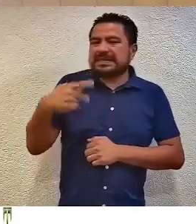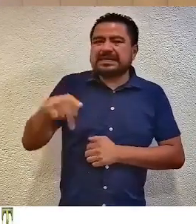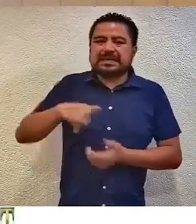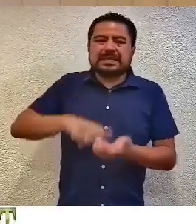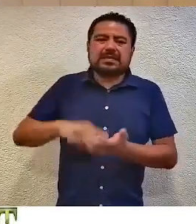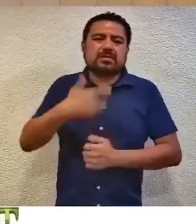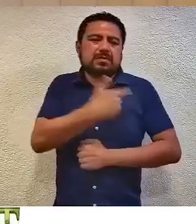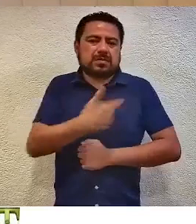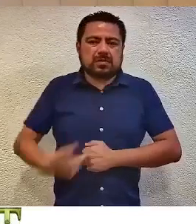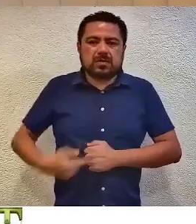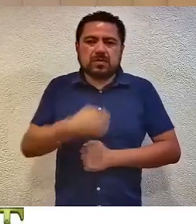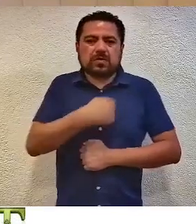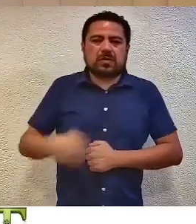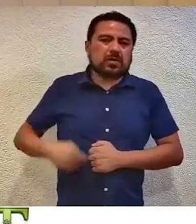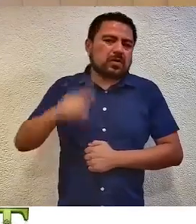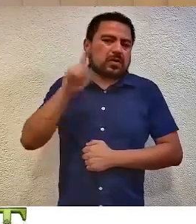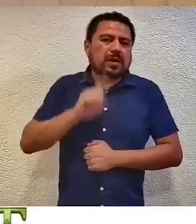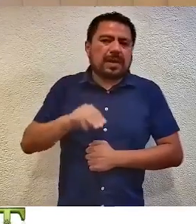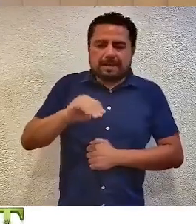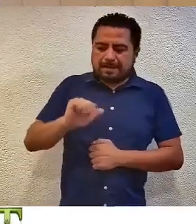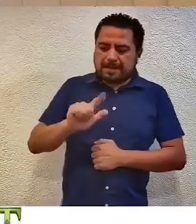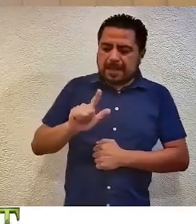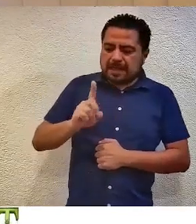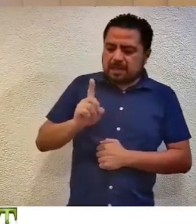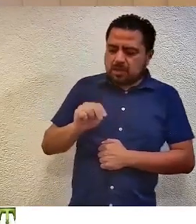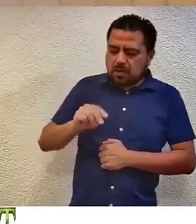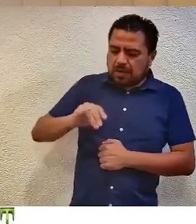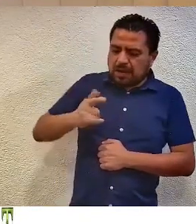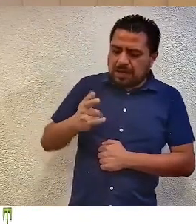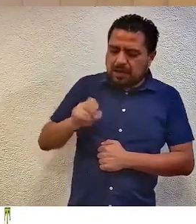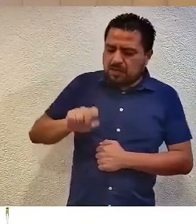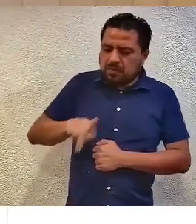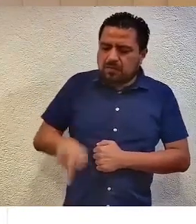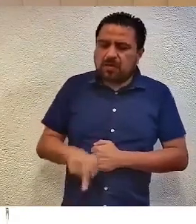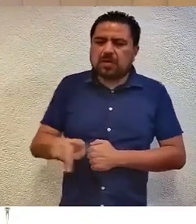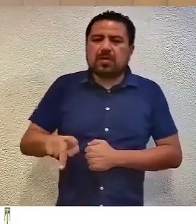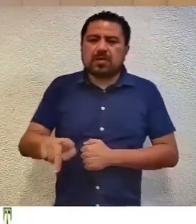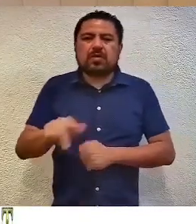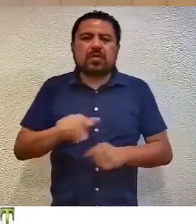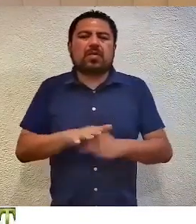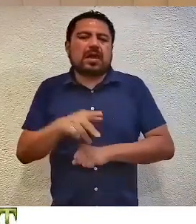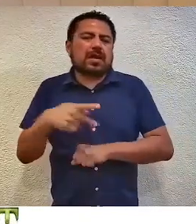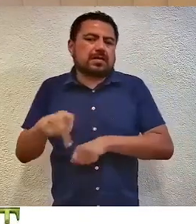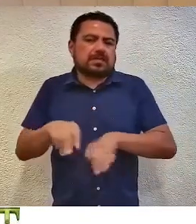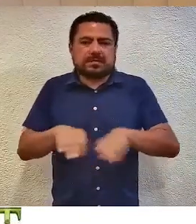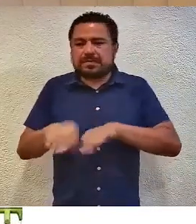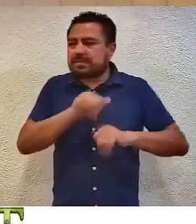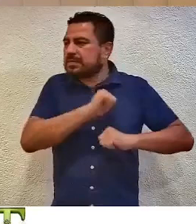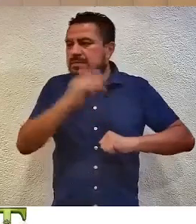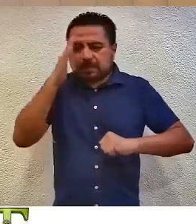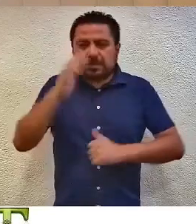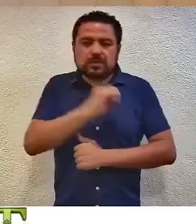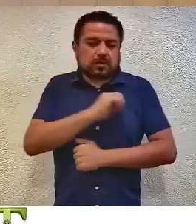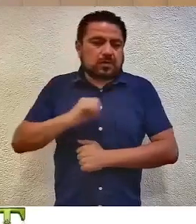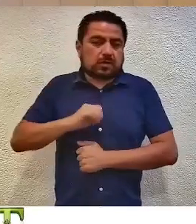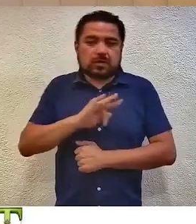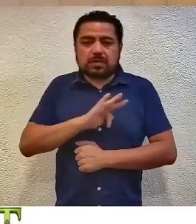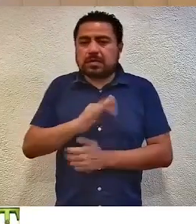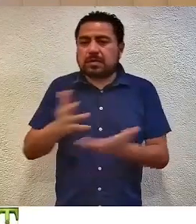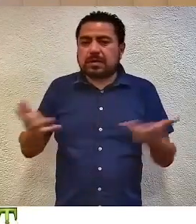presidenta municipal de Tlalixtequilla de Maldonado, respecto de su actuar en las funciones que por dicho cargo está obligada a realizar.